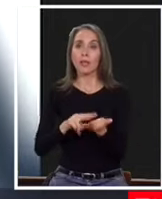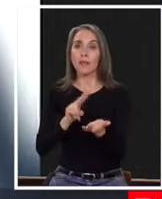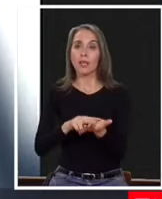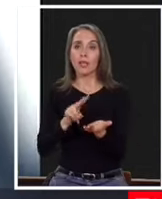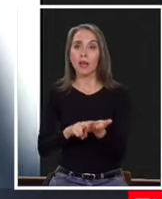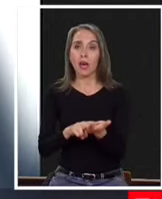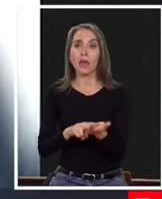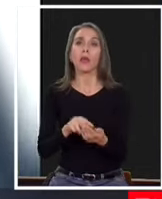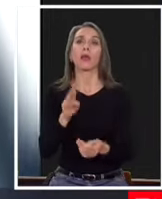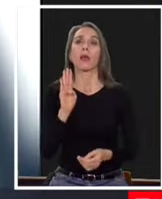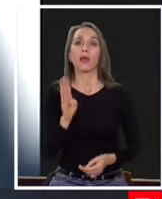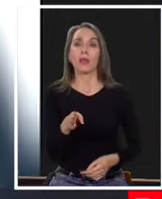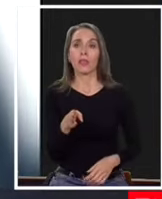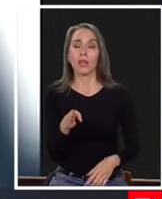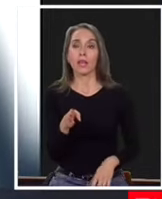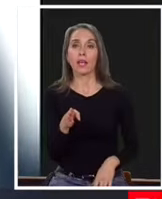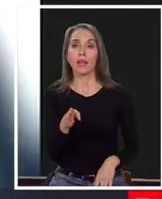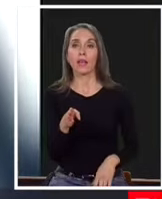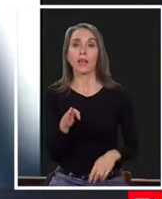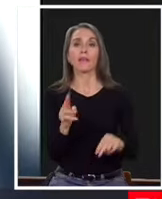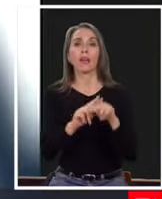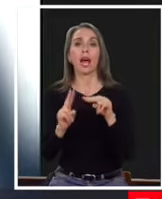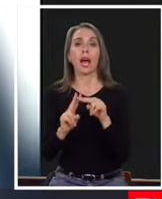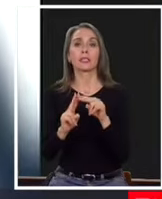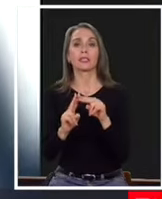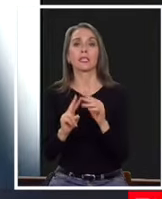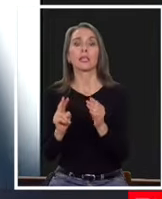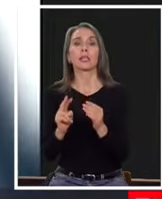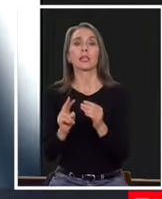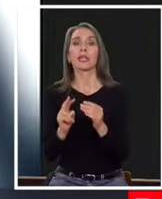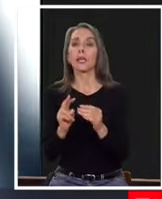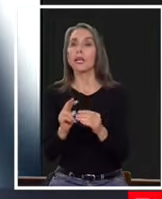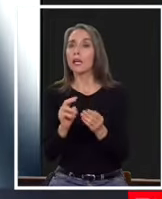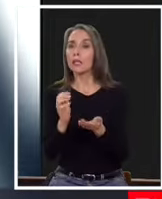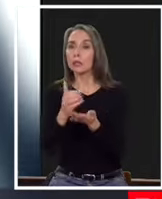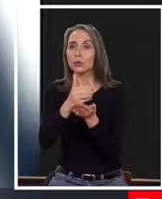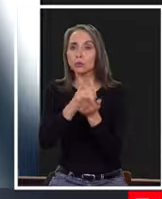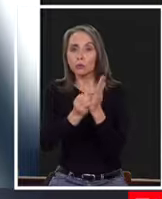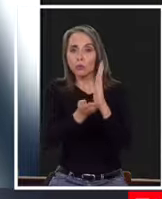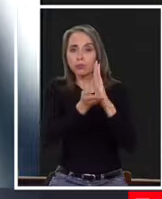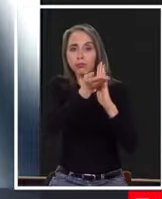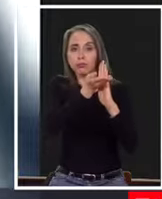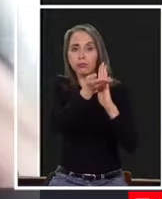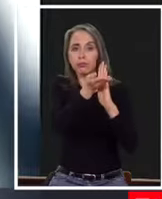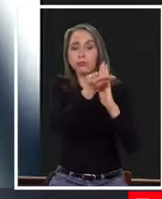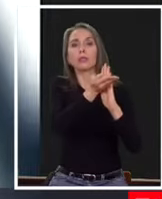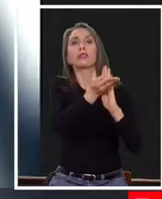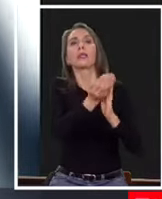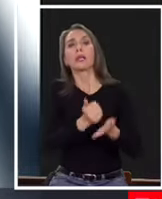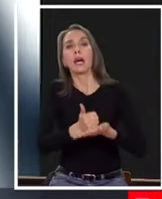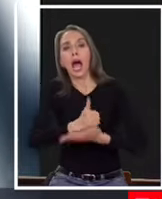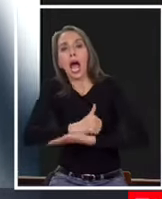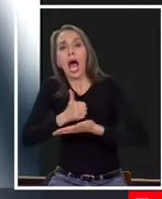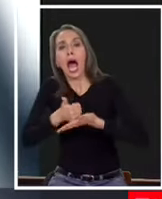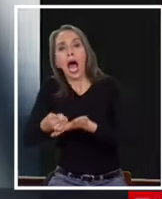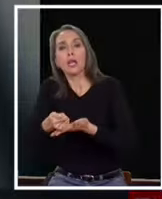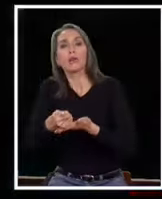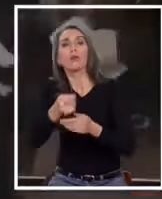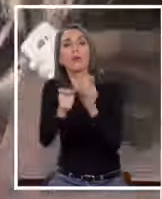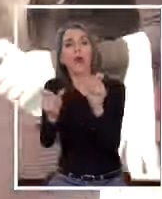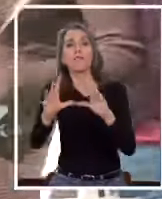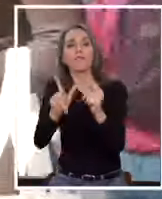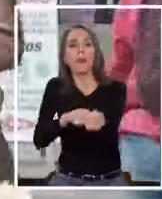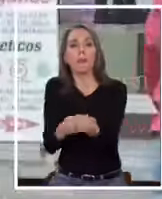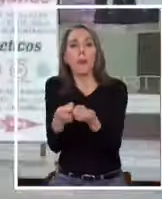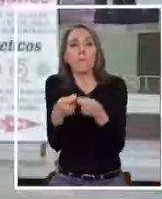generar es un ingreso o un aumento en el IBG para que eso ayuda a las familias de los hogares más pobres.